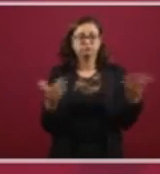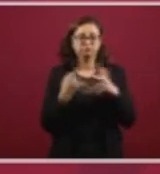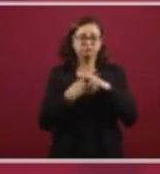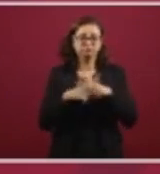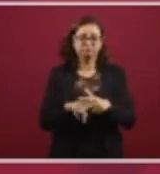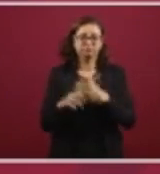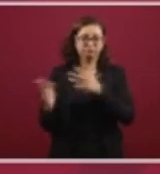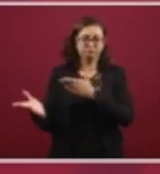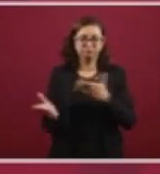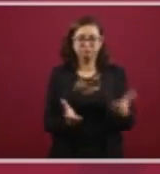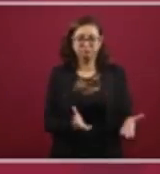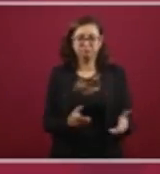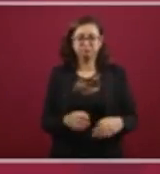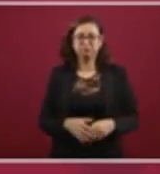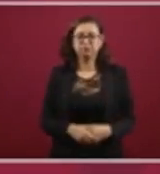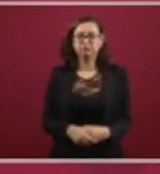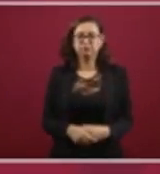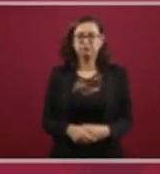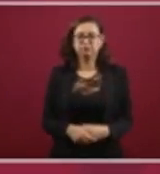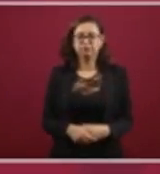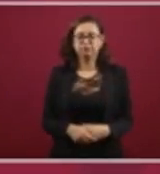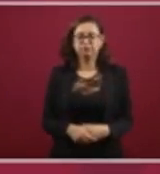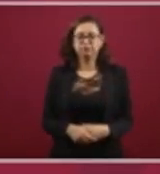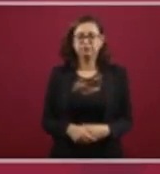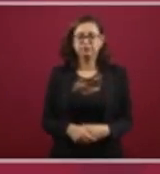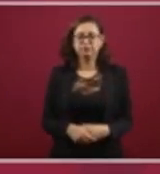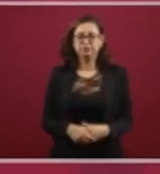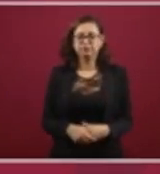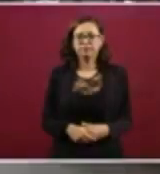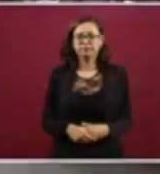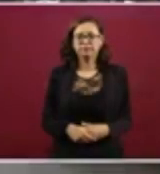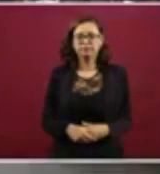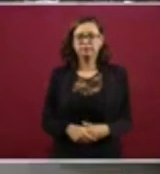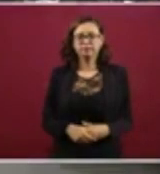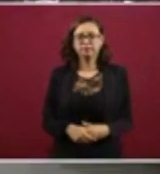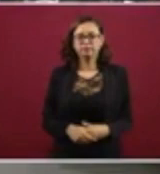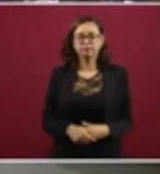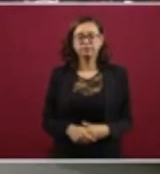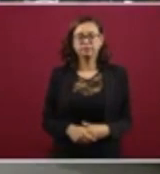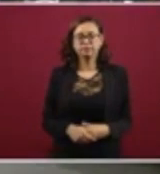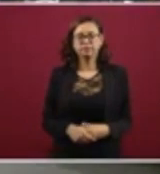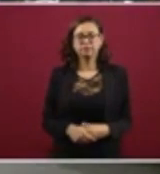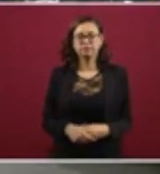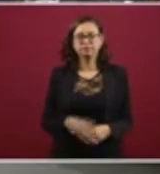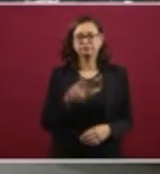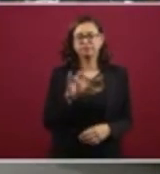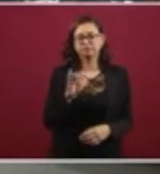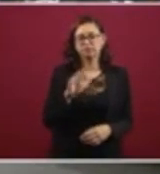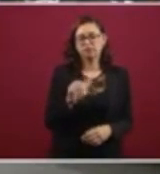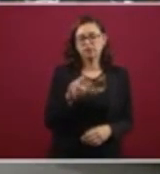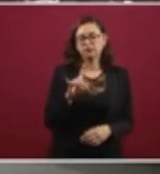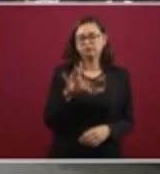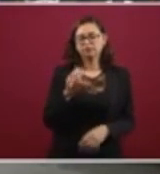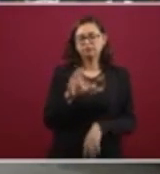empezamos que Ricardo Rodríguez nos informe